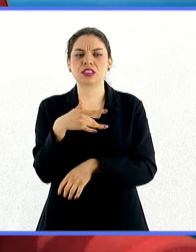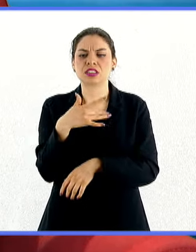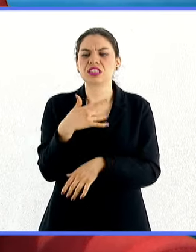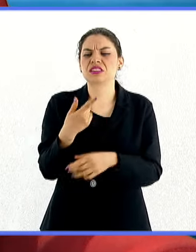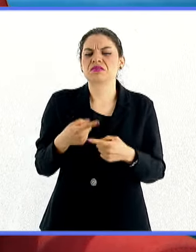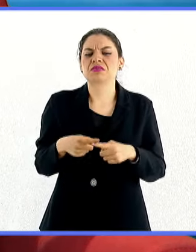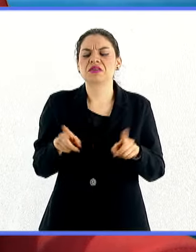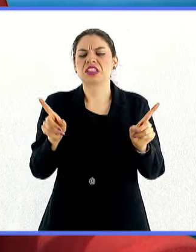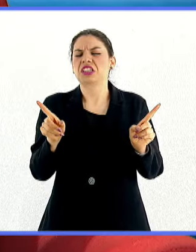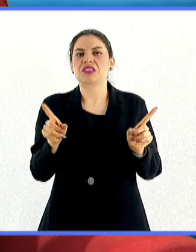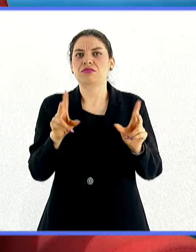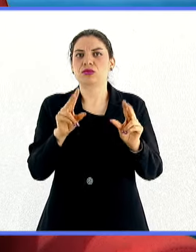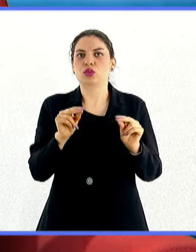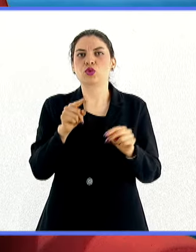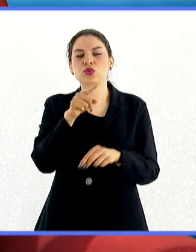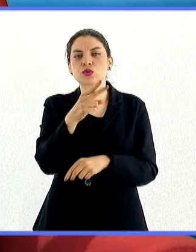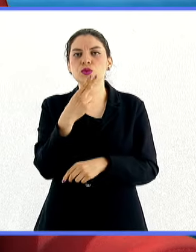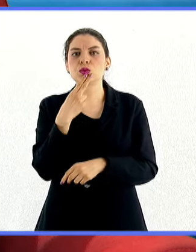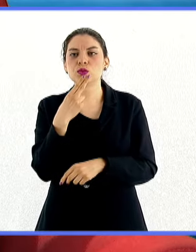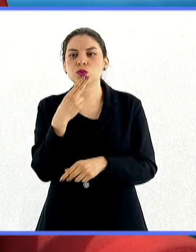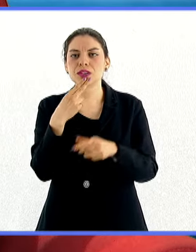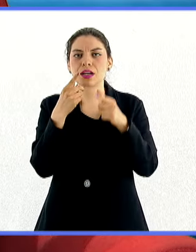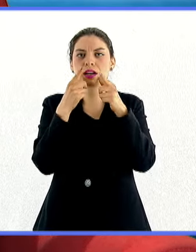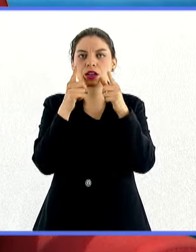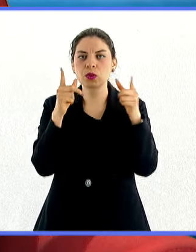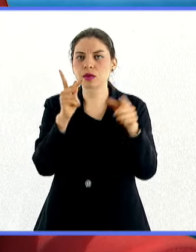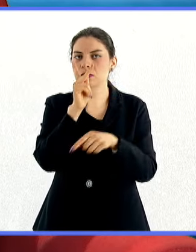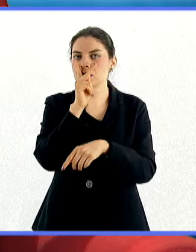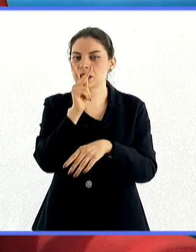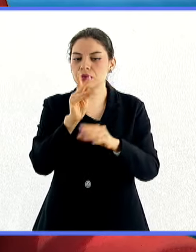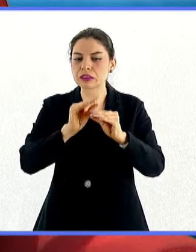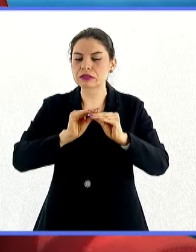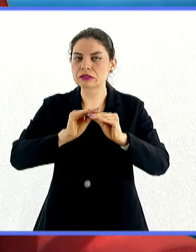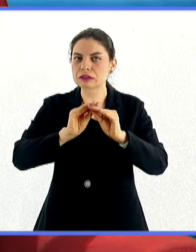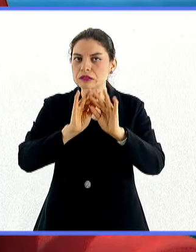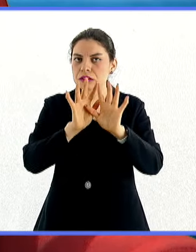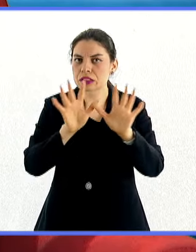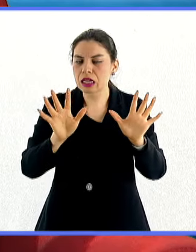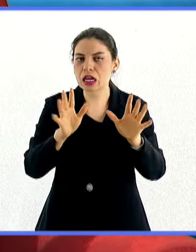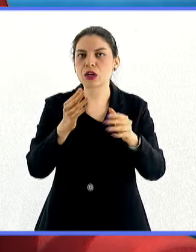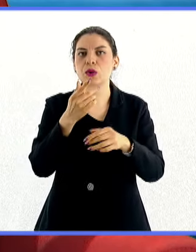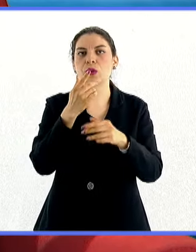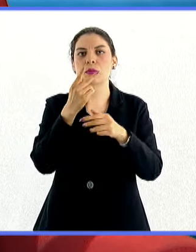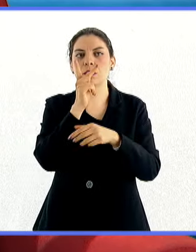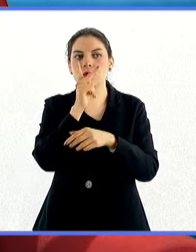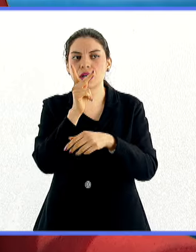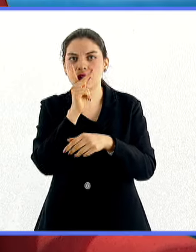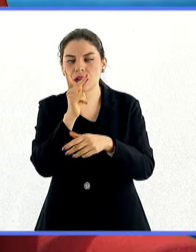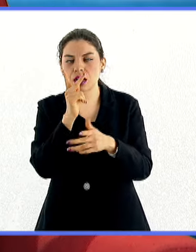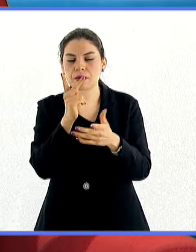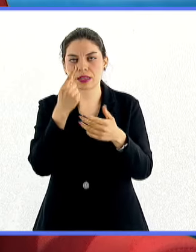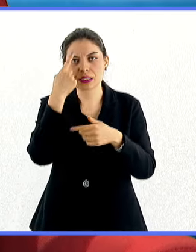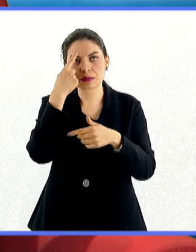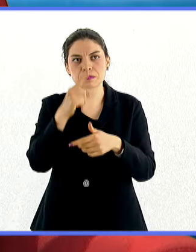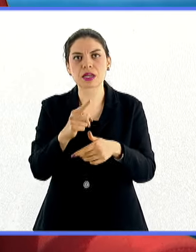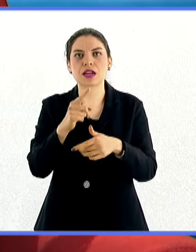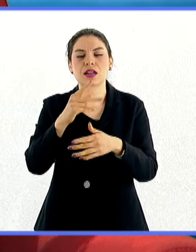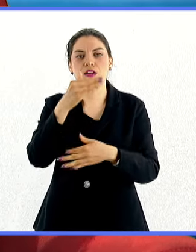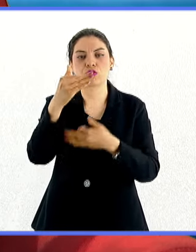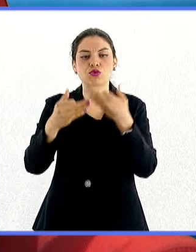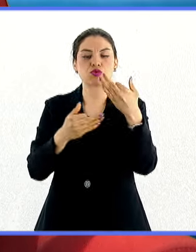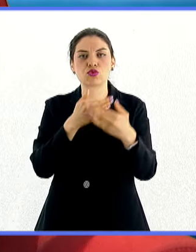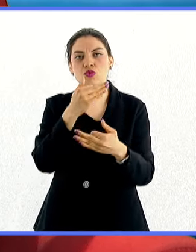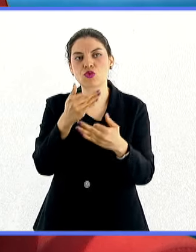disociados, utilizas un lenguaje como tan claro, tan coloquial, para que todos nos podamos ir